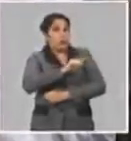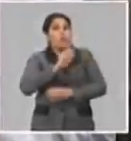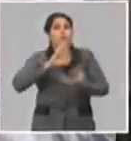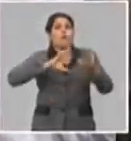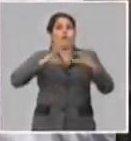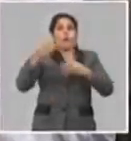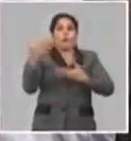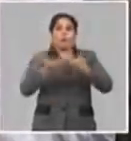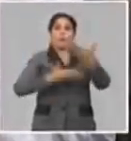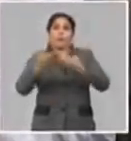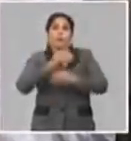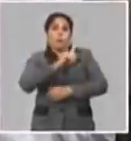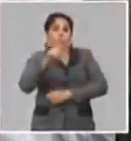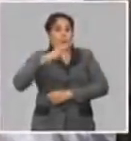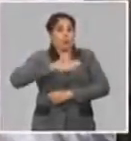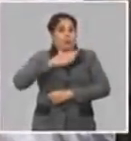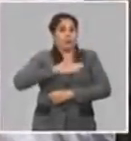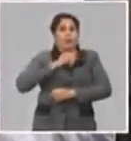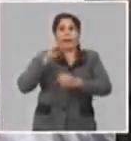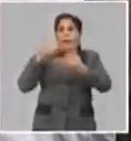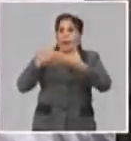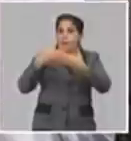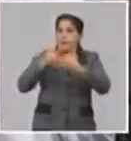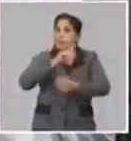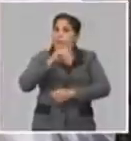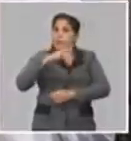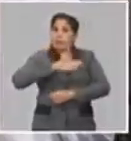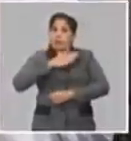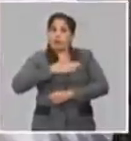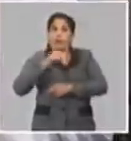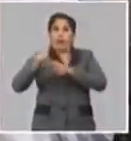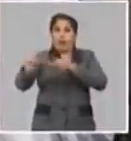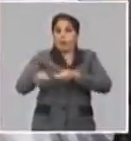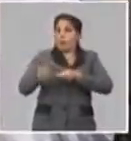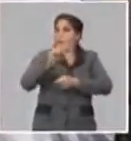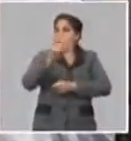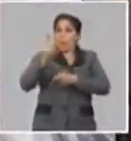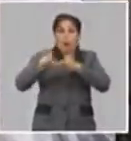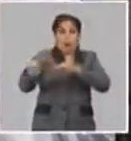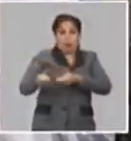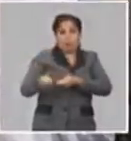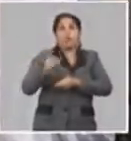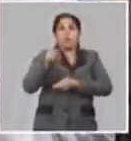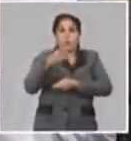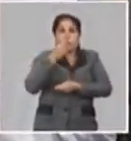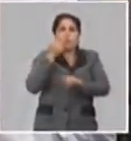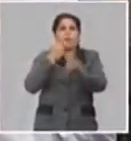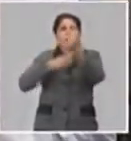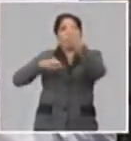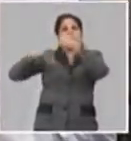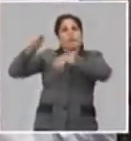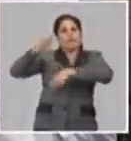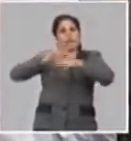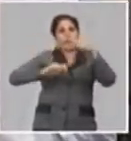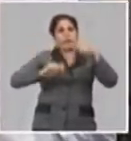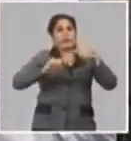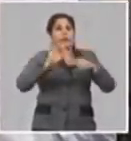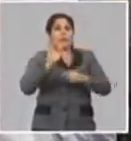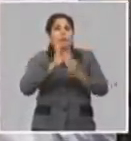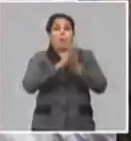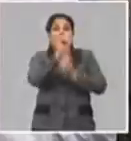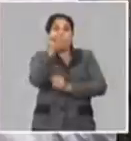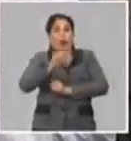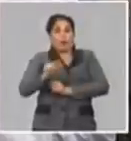formas de gestión no estatales, cooperativas, en este caso agropecuarias y no agropecuarias, puedan vender a la Zona Especial de Desarrollo Mariel